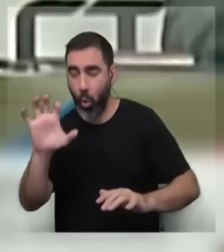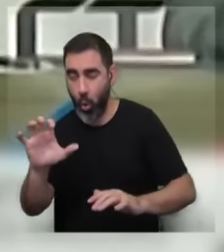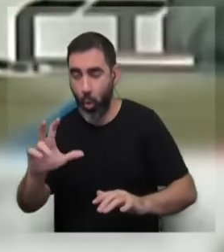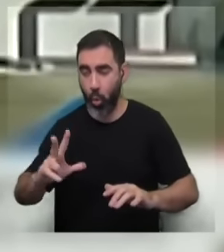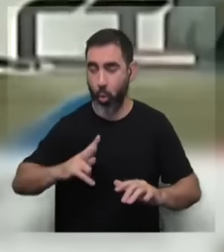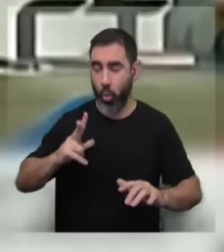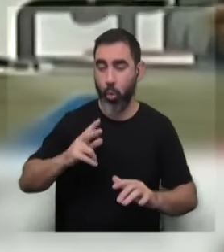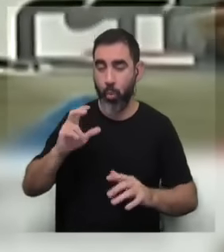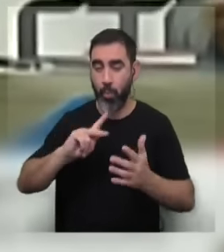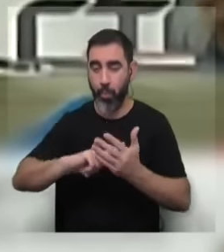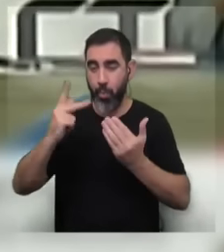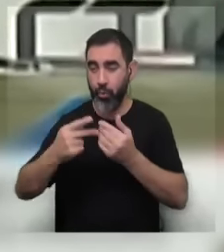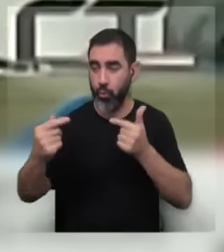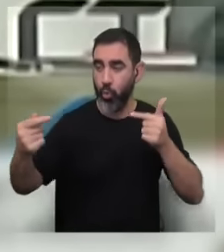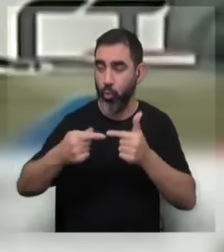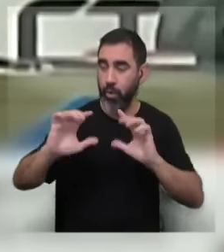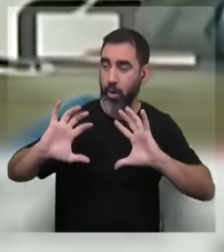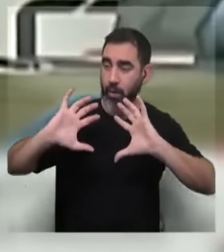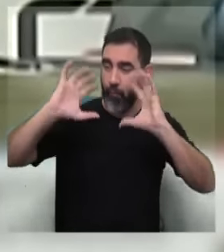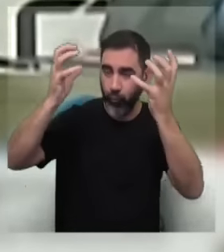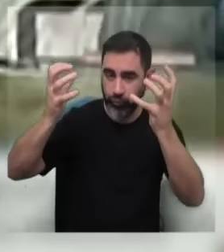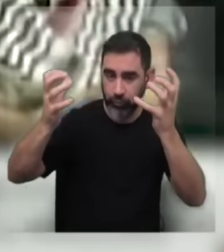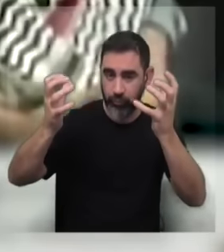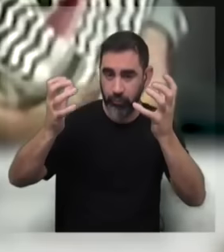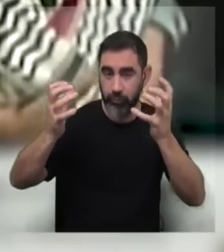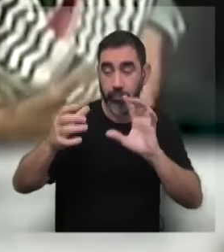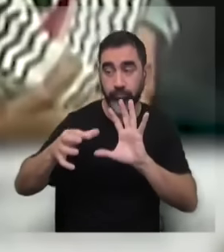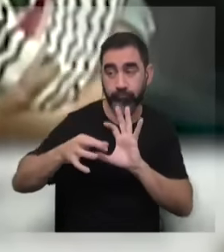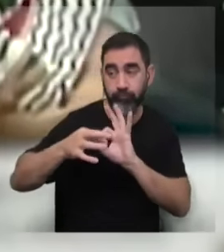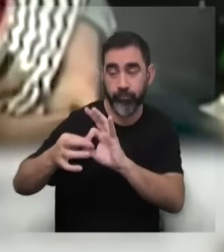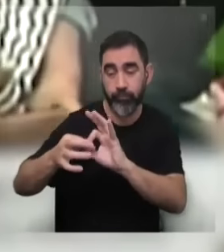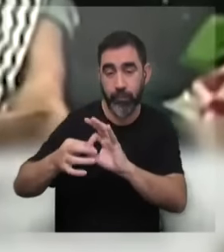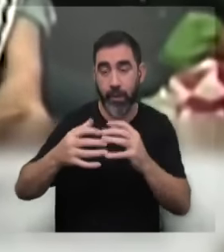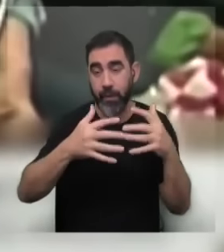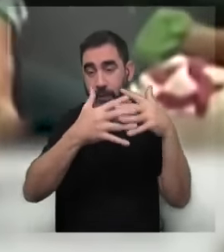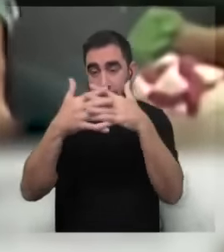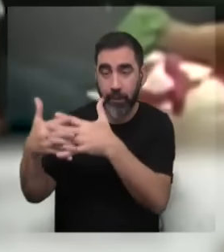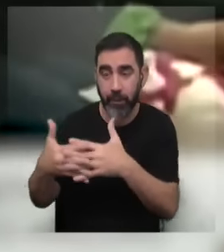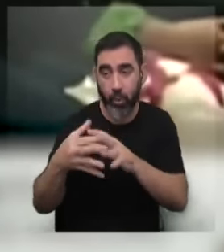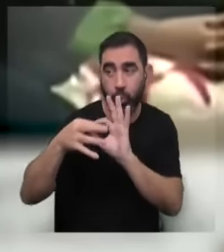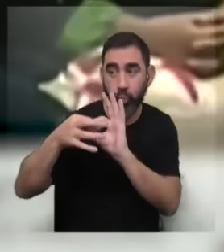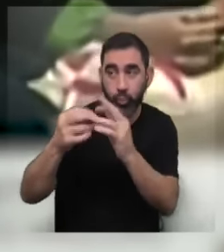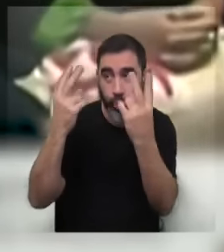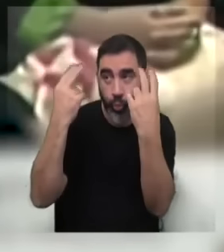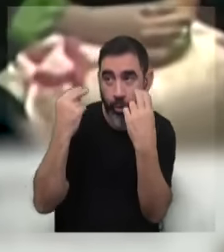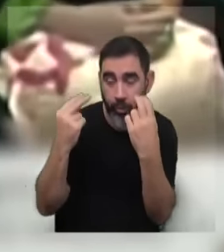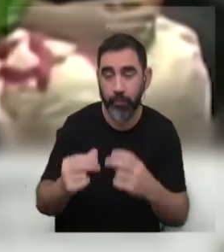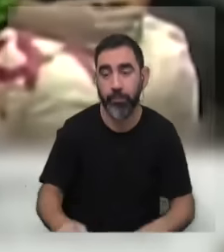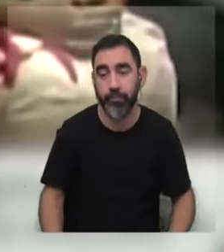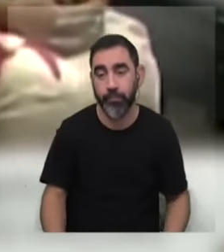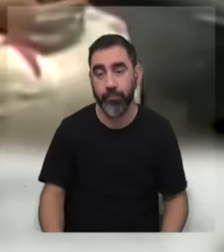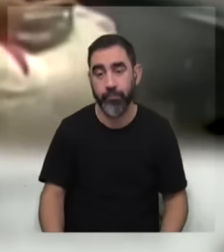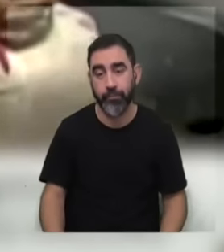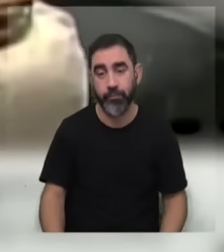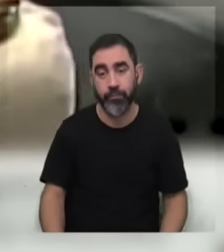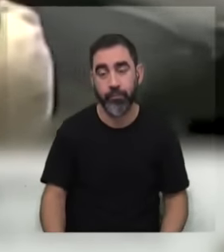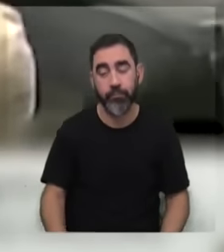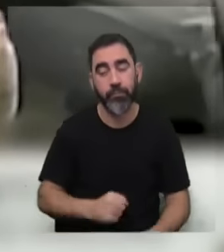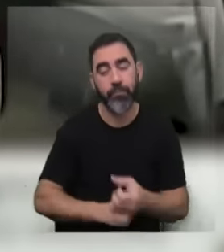proyecto contrarrevolucionario fascista amarrados al imperio estadounidense en el